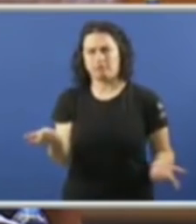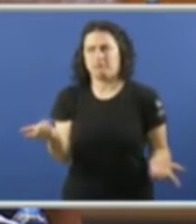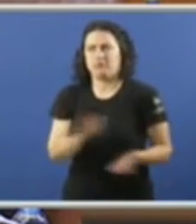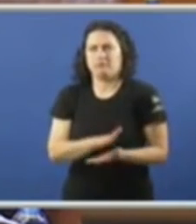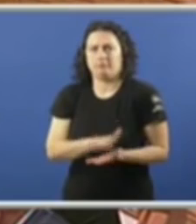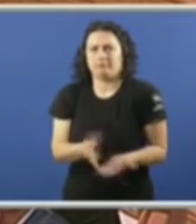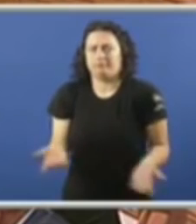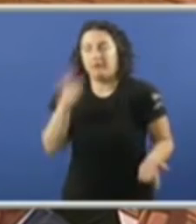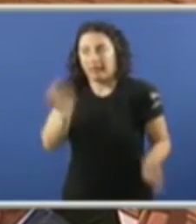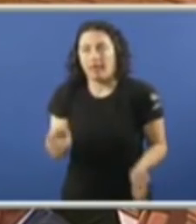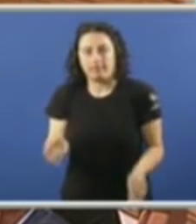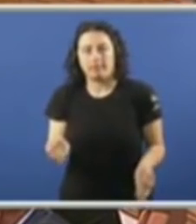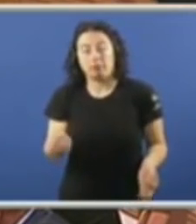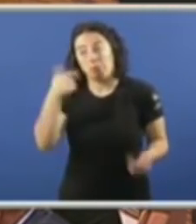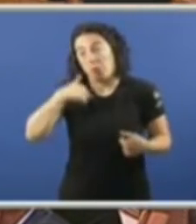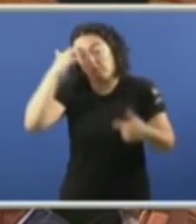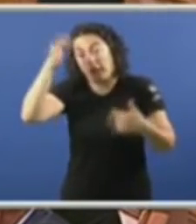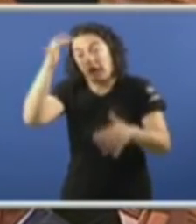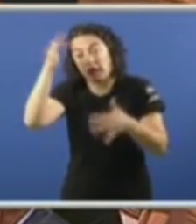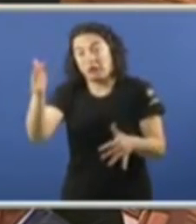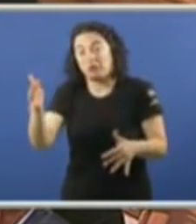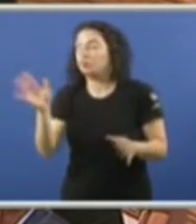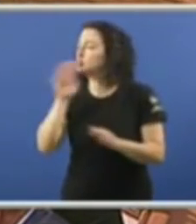E a verdade, imagino que